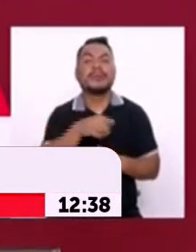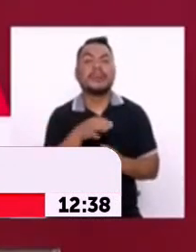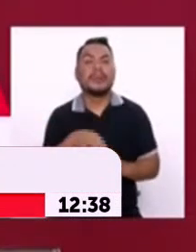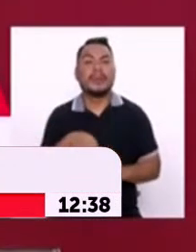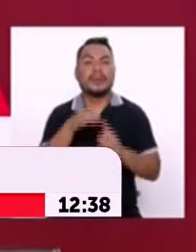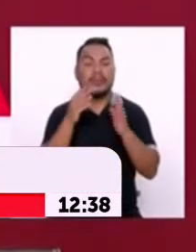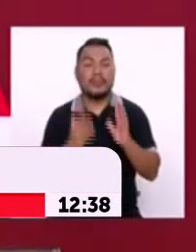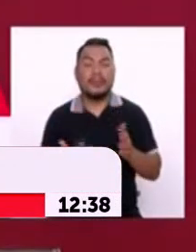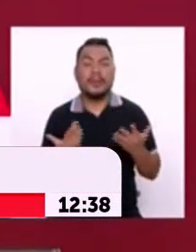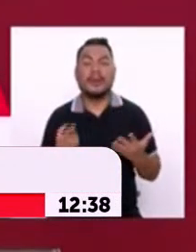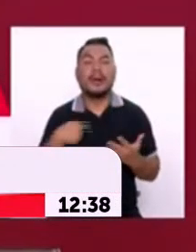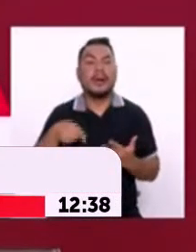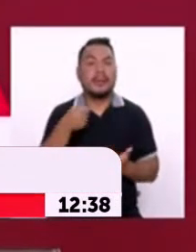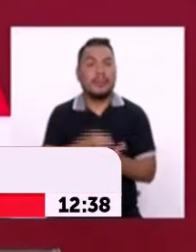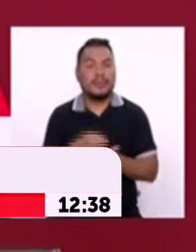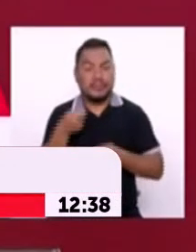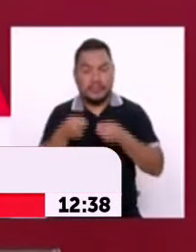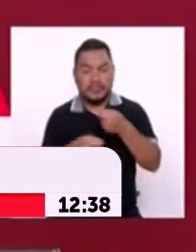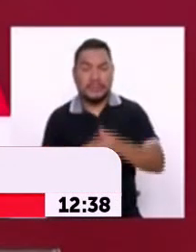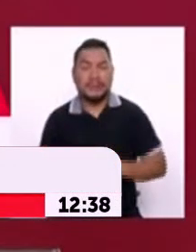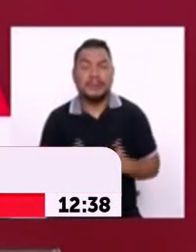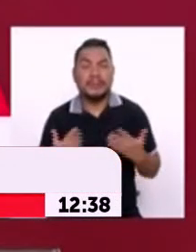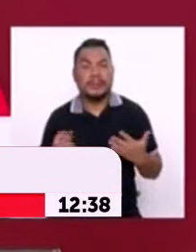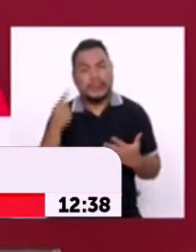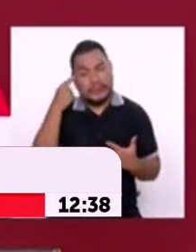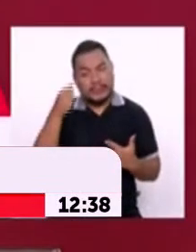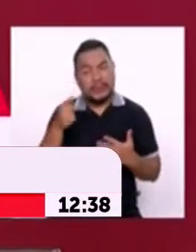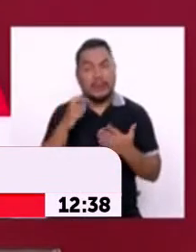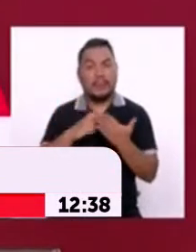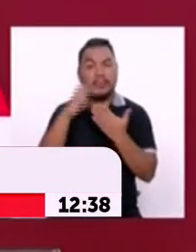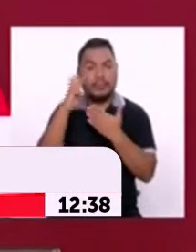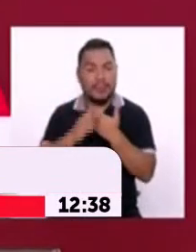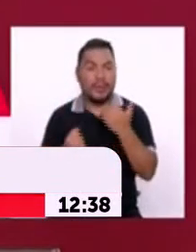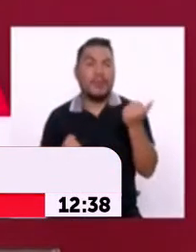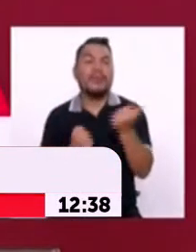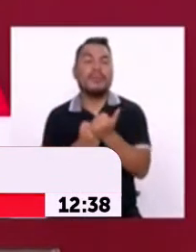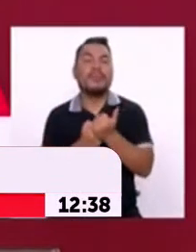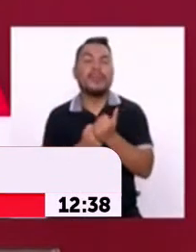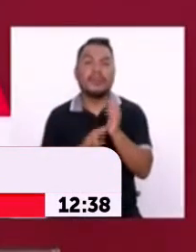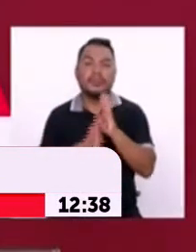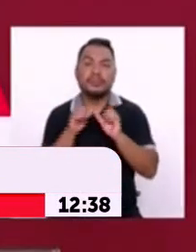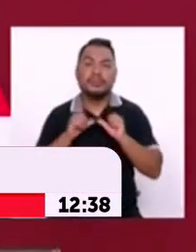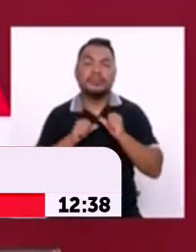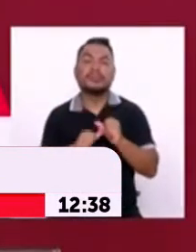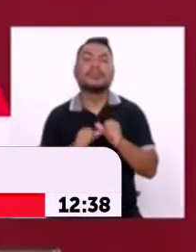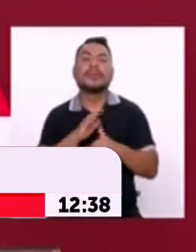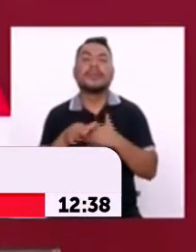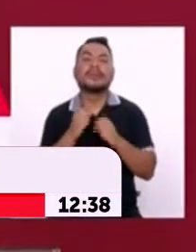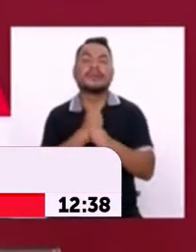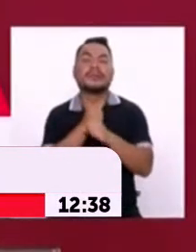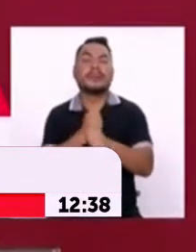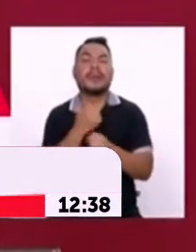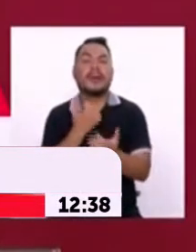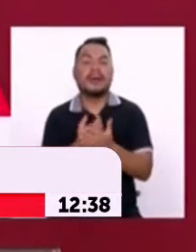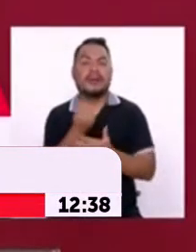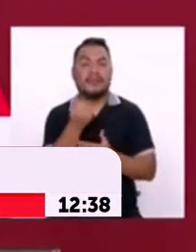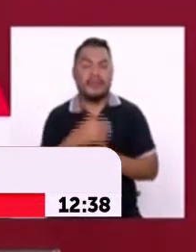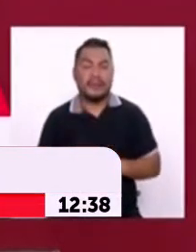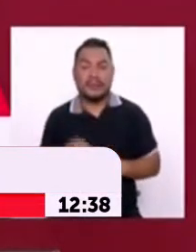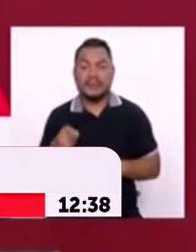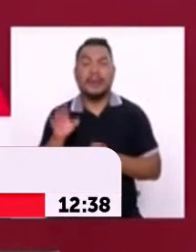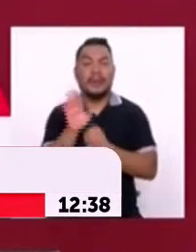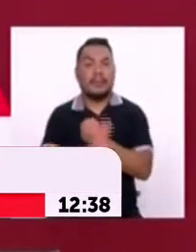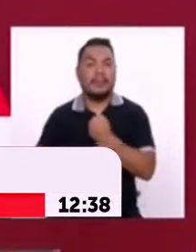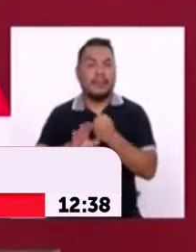instituciones especializadas en microfinanzas. Con dicho programa se apoyará la estabilidad del sistema financiero